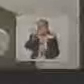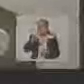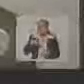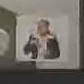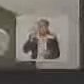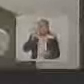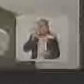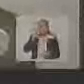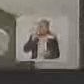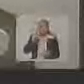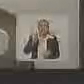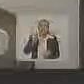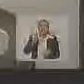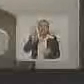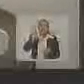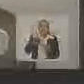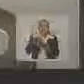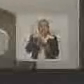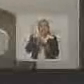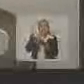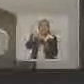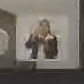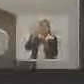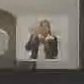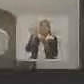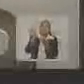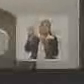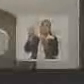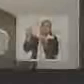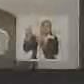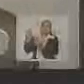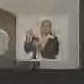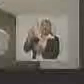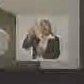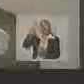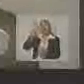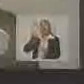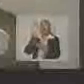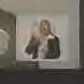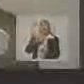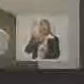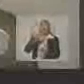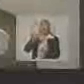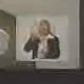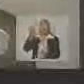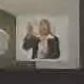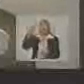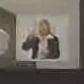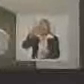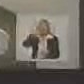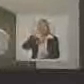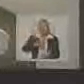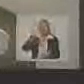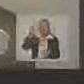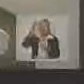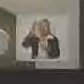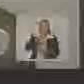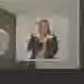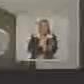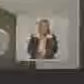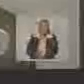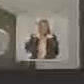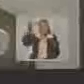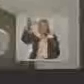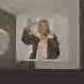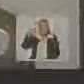retroceso en la relación de las jefaturas delegacionales con la Jefatura General de Gobierno. Estamos peor que